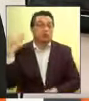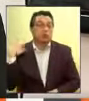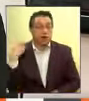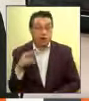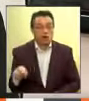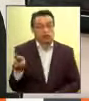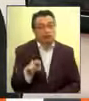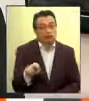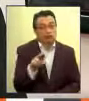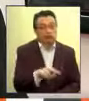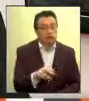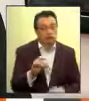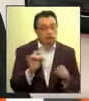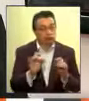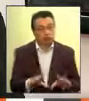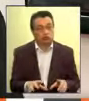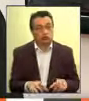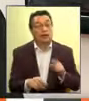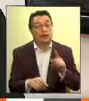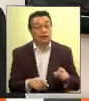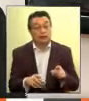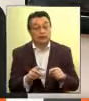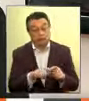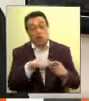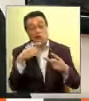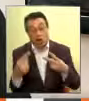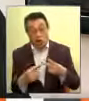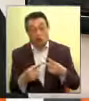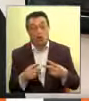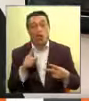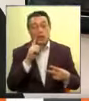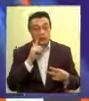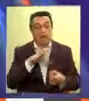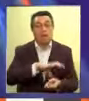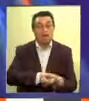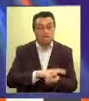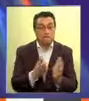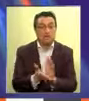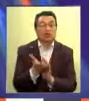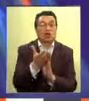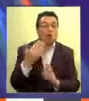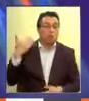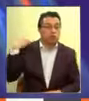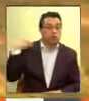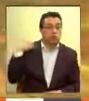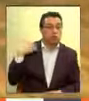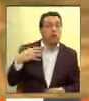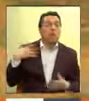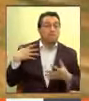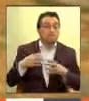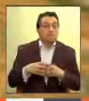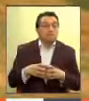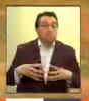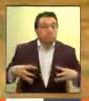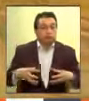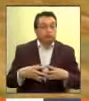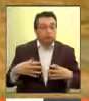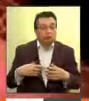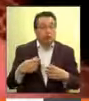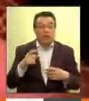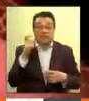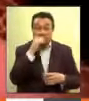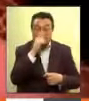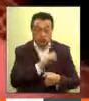daño pulmonar crónico. Y secundaria a eso tiene una hipertensión pulmonar. La presión de los pulmones sube, los vasos sanguíneos